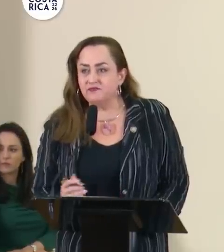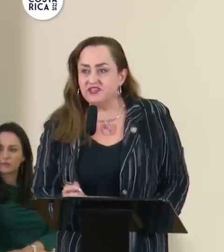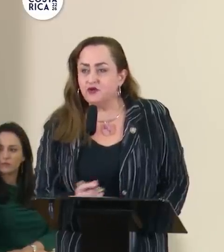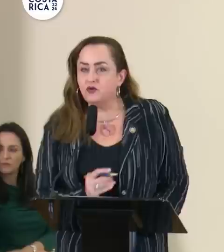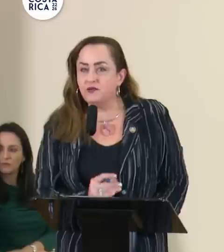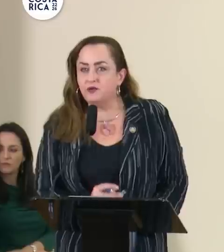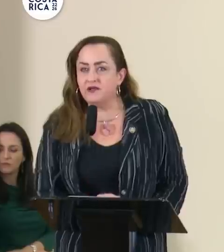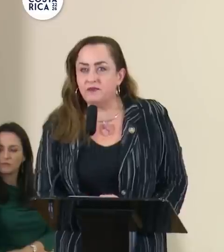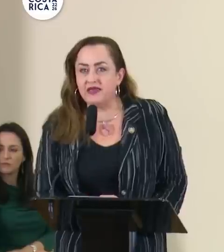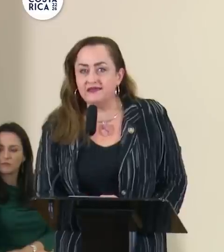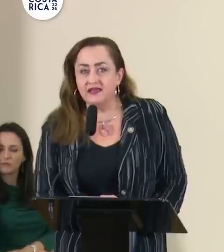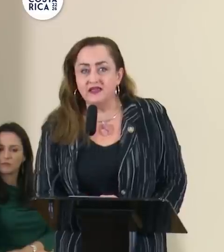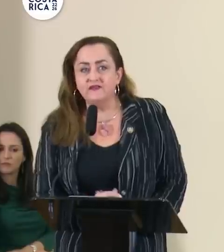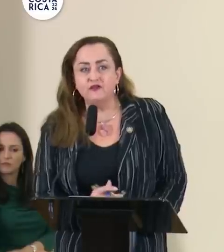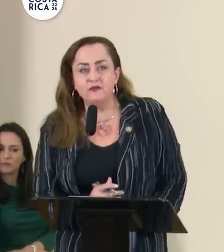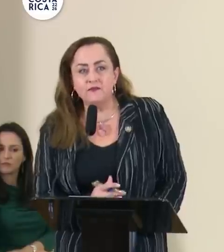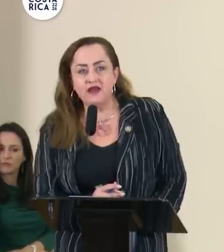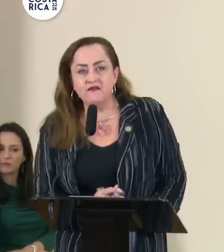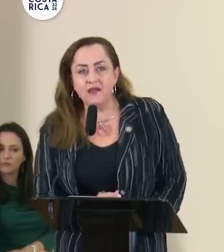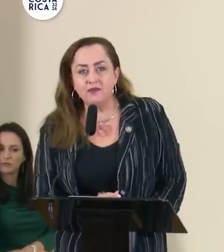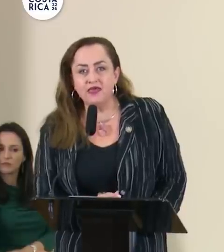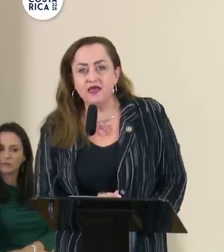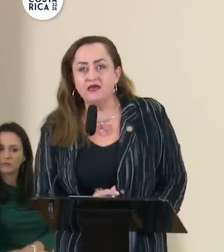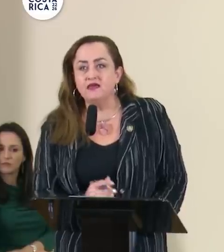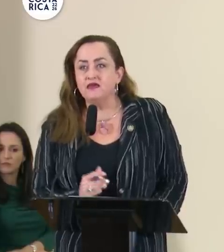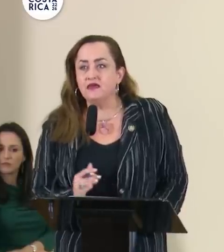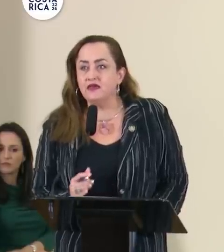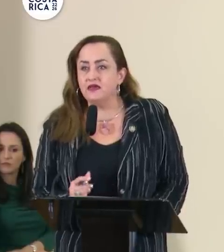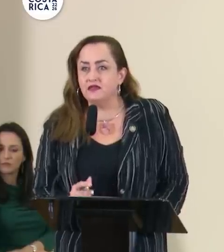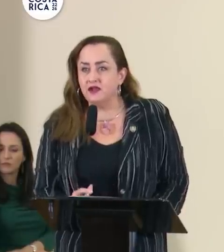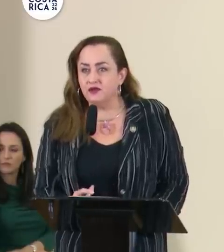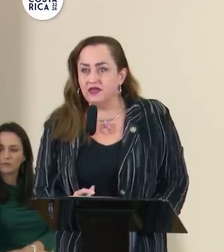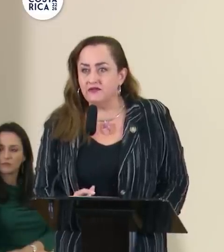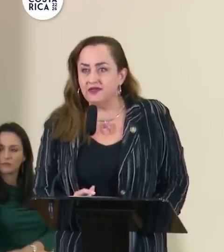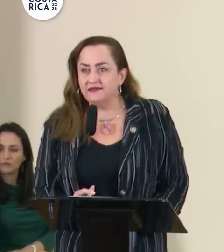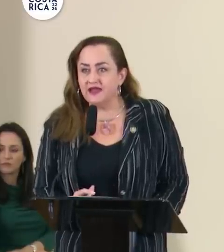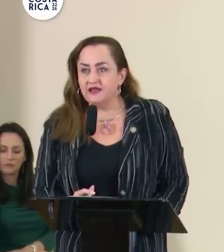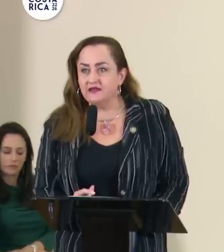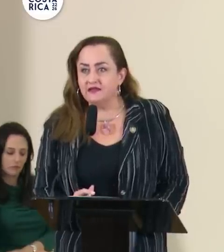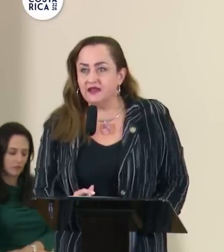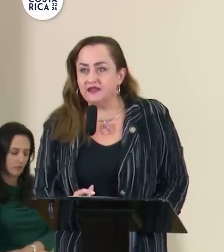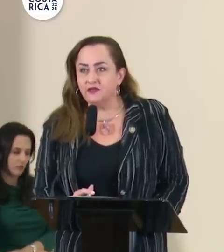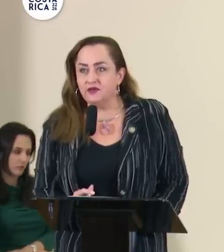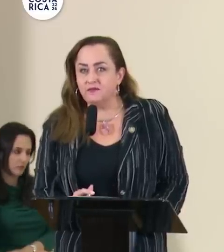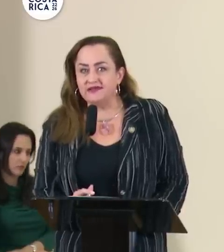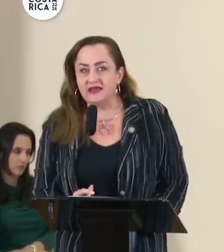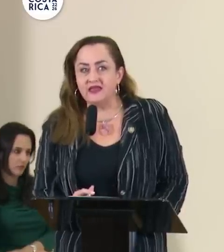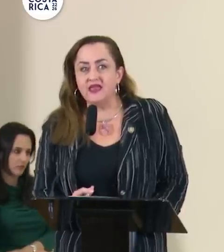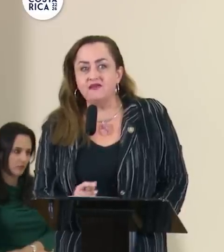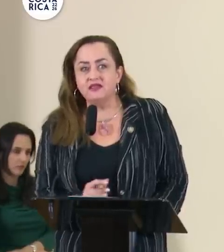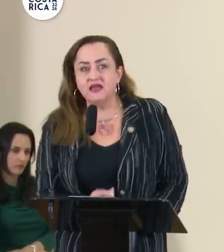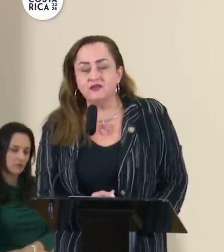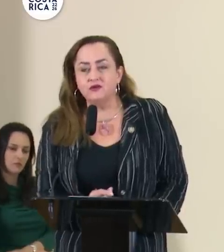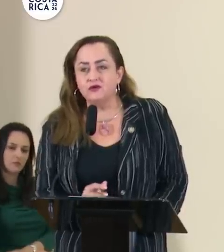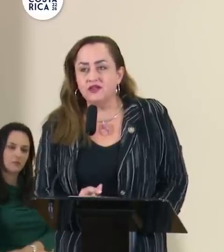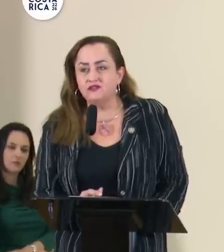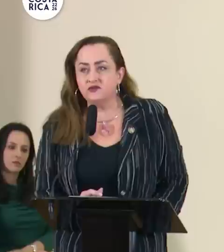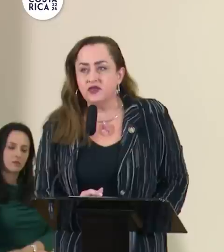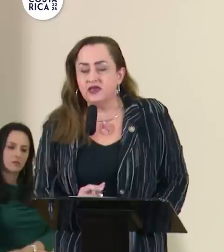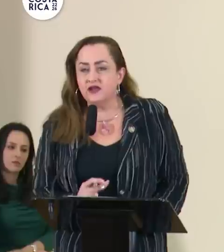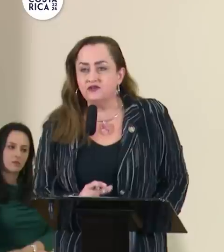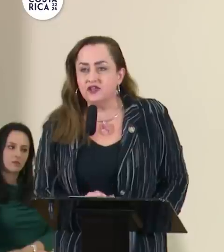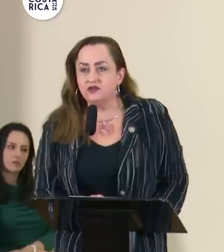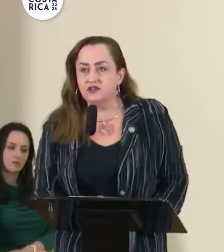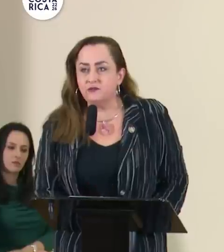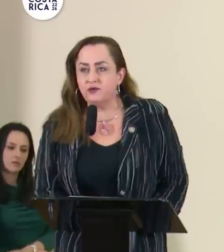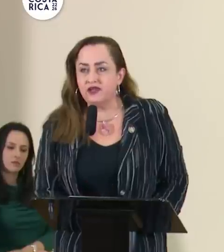personas circulen por el país de forma más rápida de lo que están tratando de pasar, evitando con